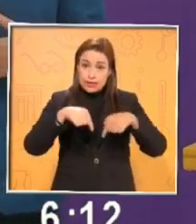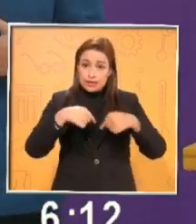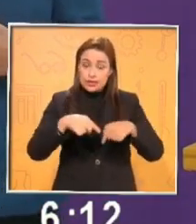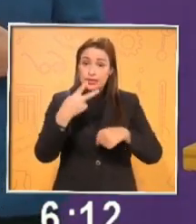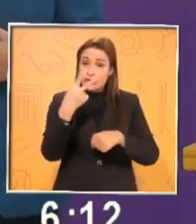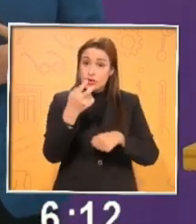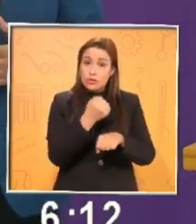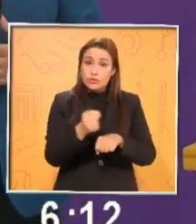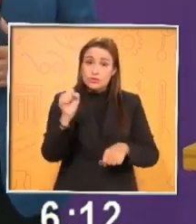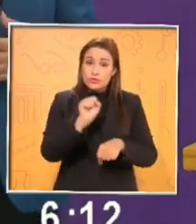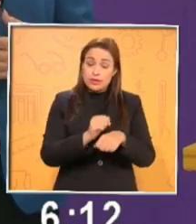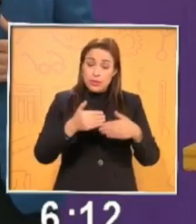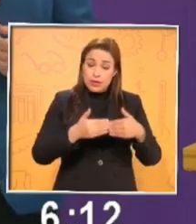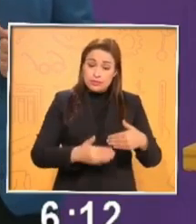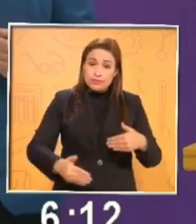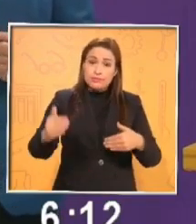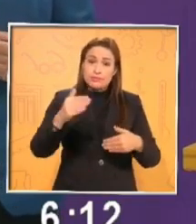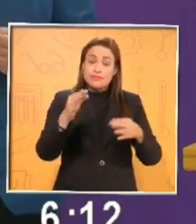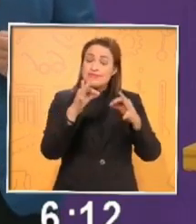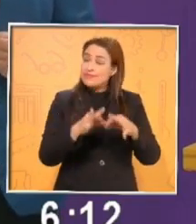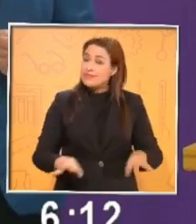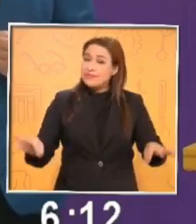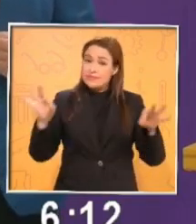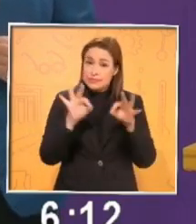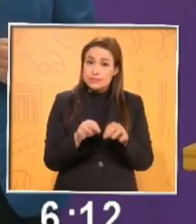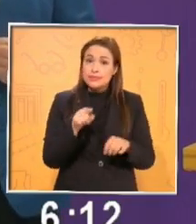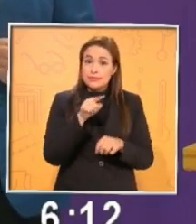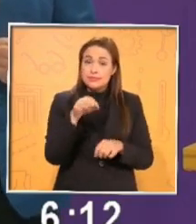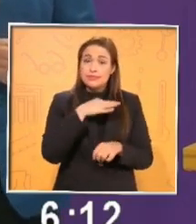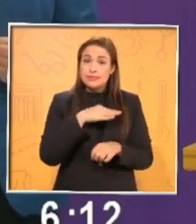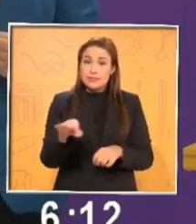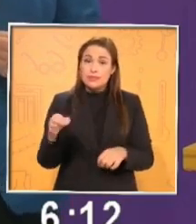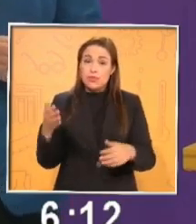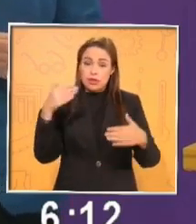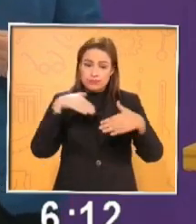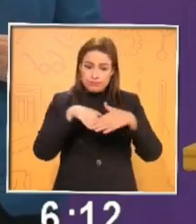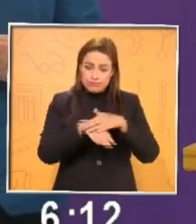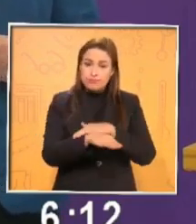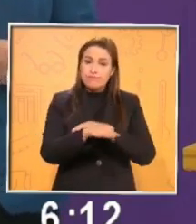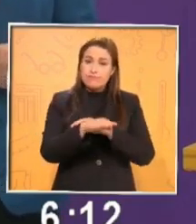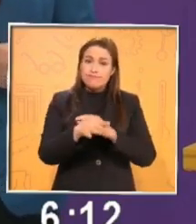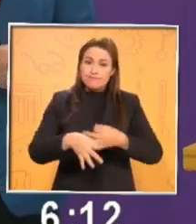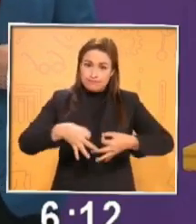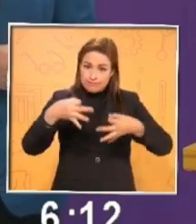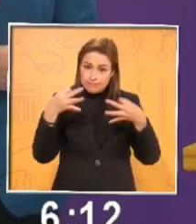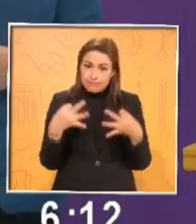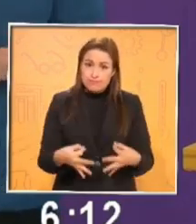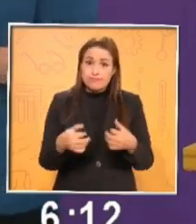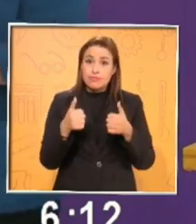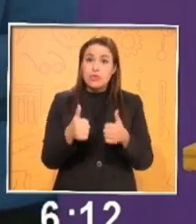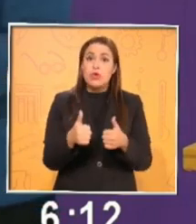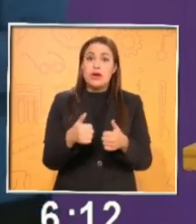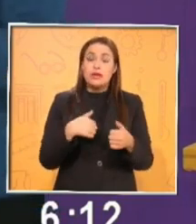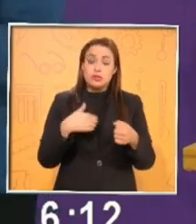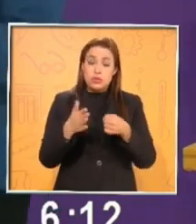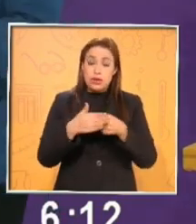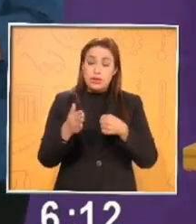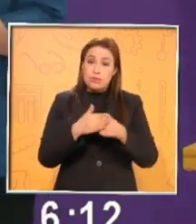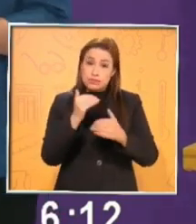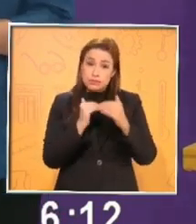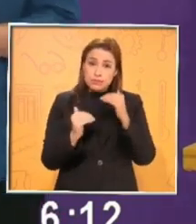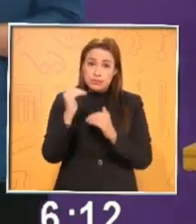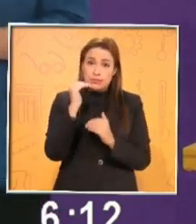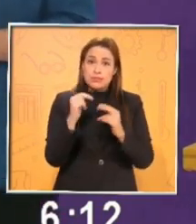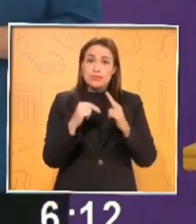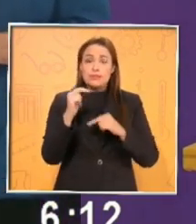son fundamentales para que ustedes puedan acceder con éxito a ese siguiente nivel. Es por eso que